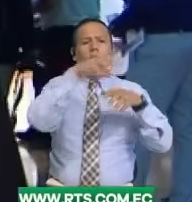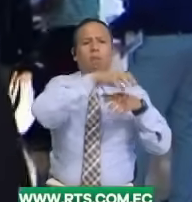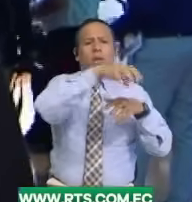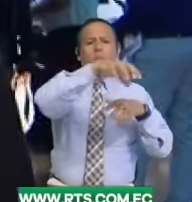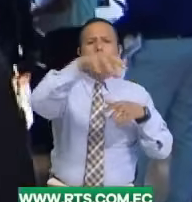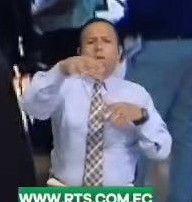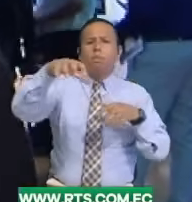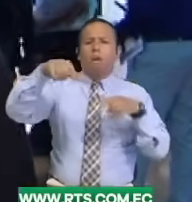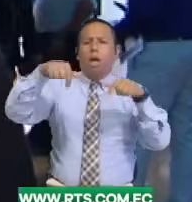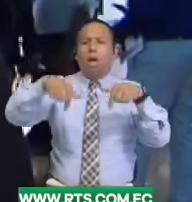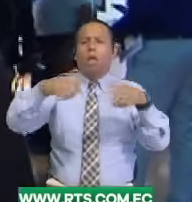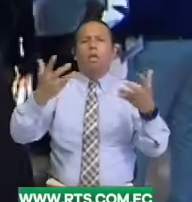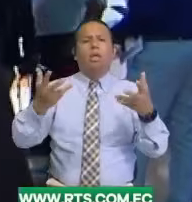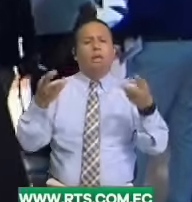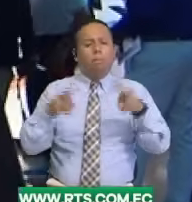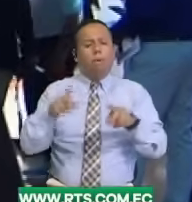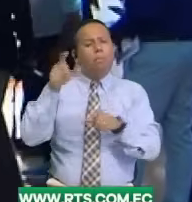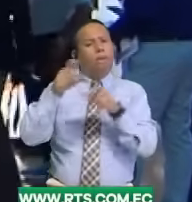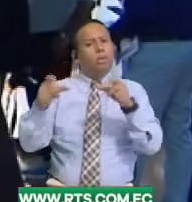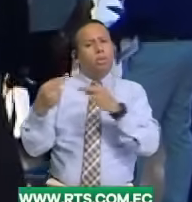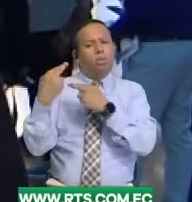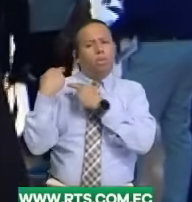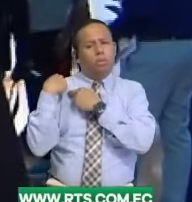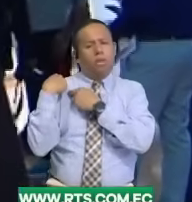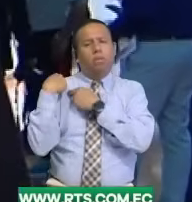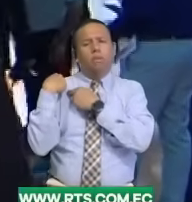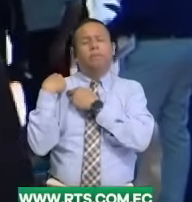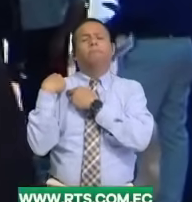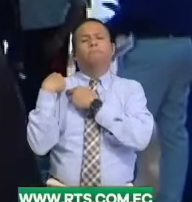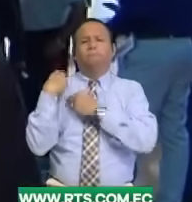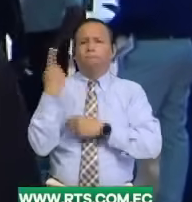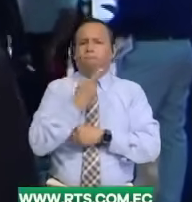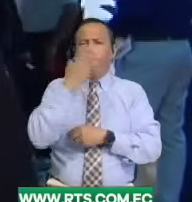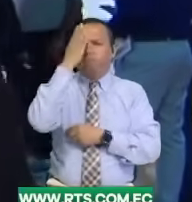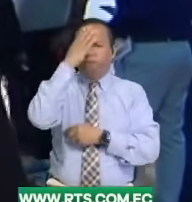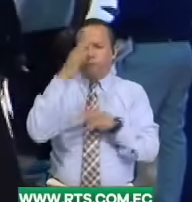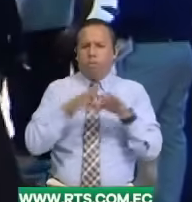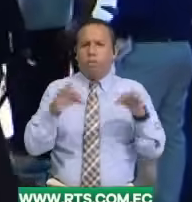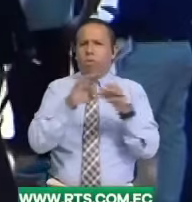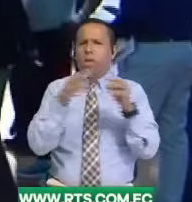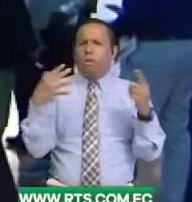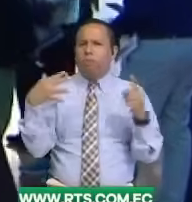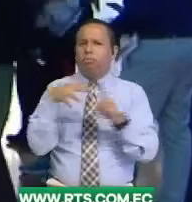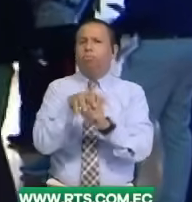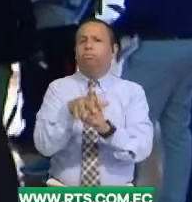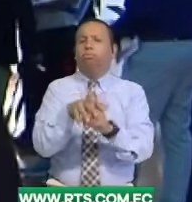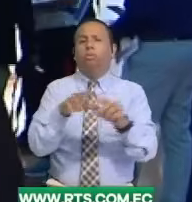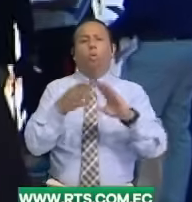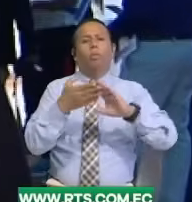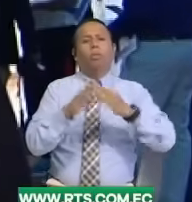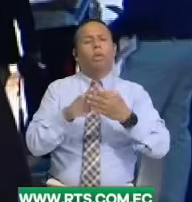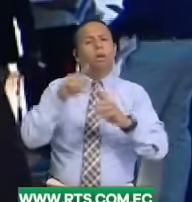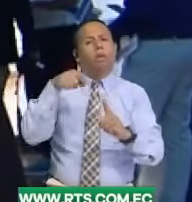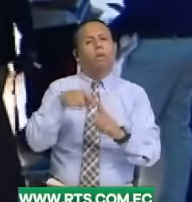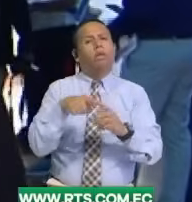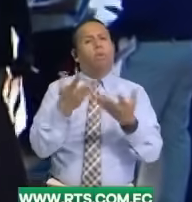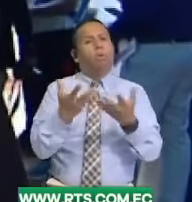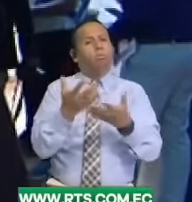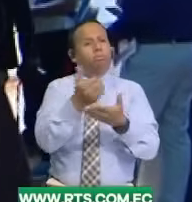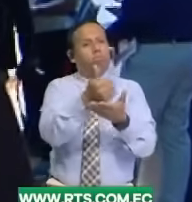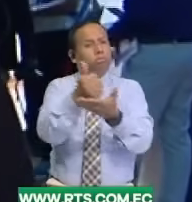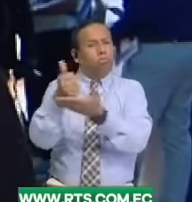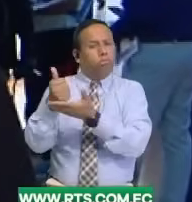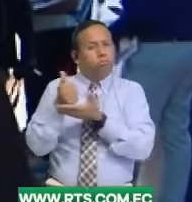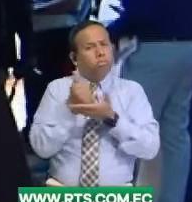también sus elencos. Para nosotros es importante la vinculación que tenemos con la comunidad, que nos sirve